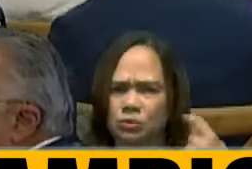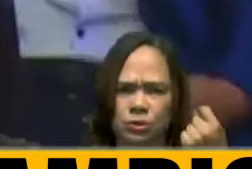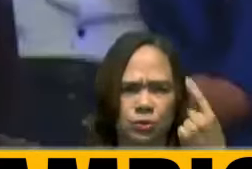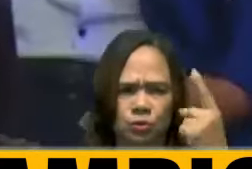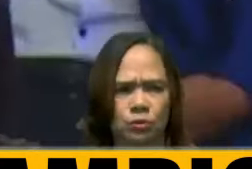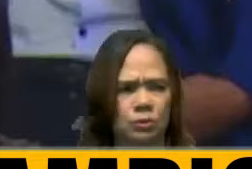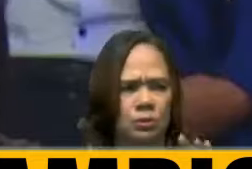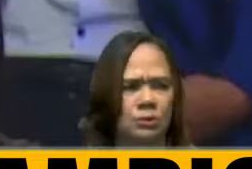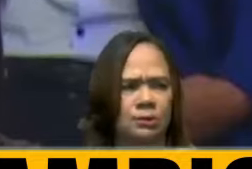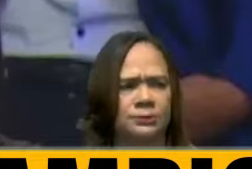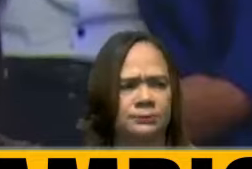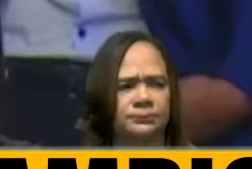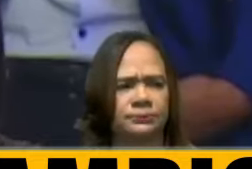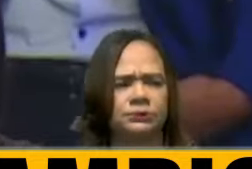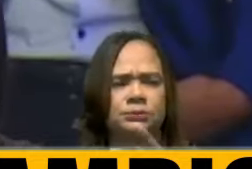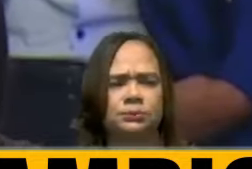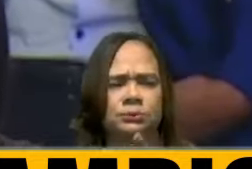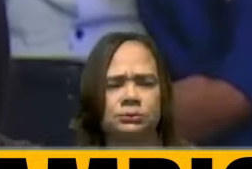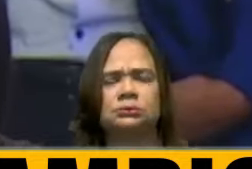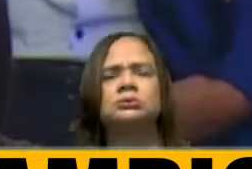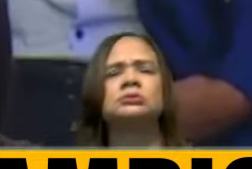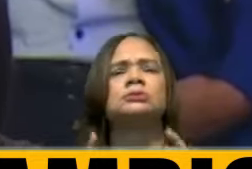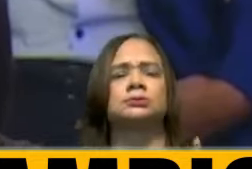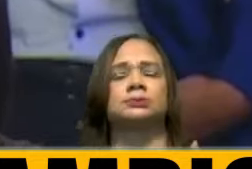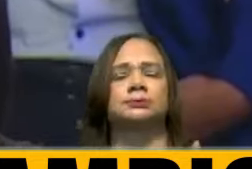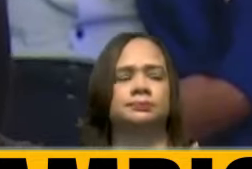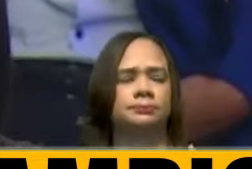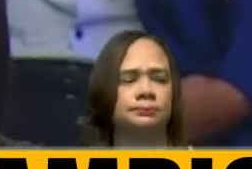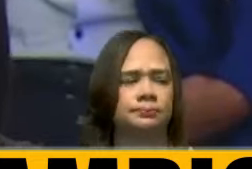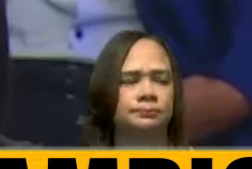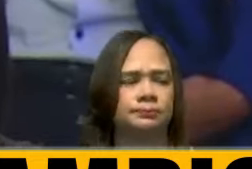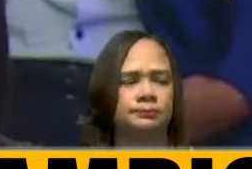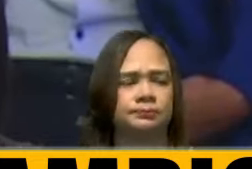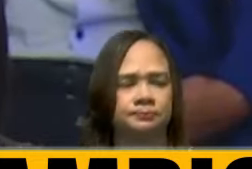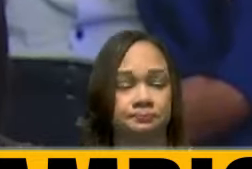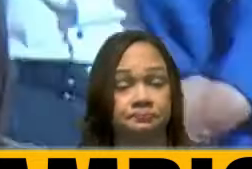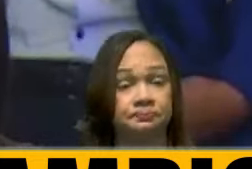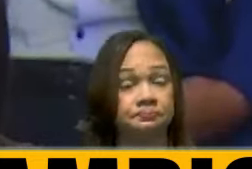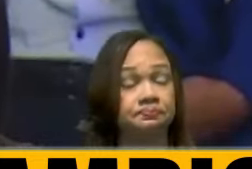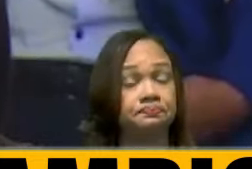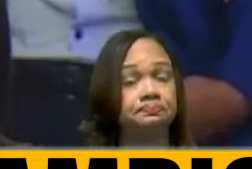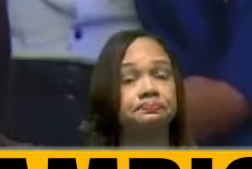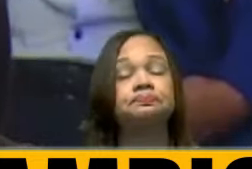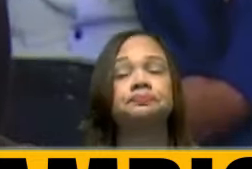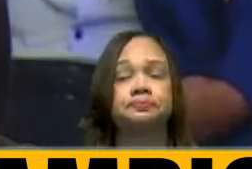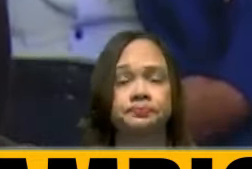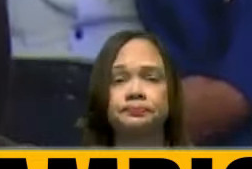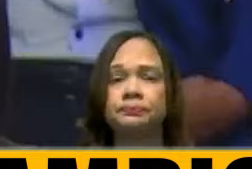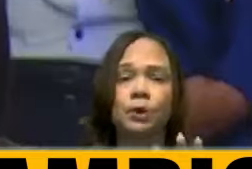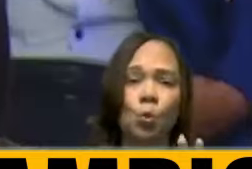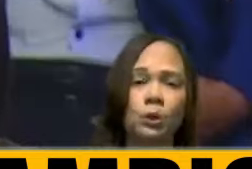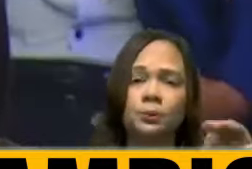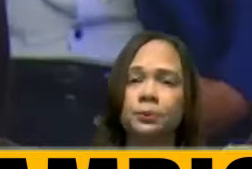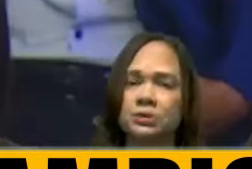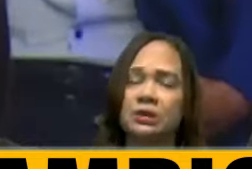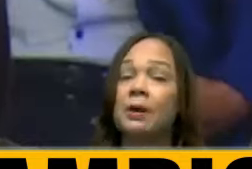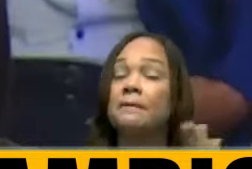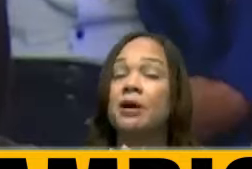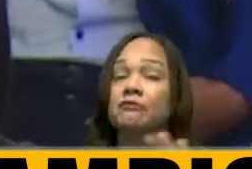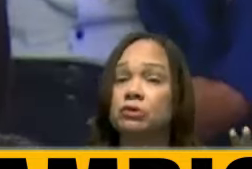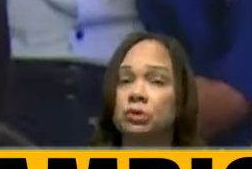claro es el asunto del presupuesto de educación a ver si el señor J me aclara el 4% va a